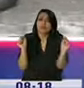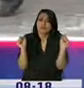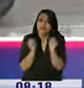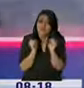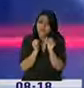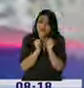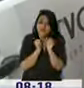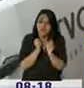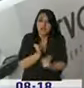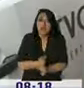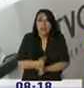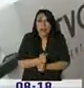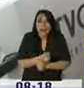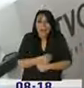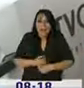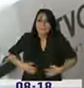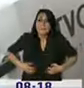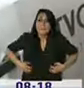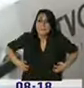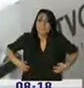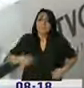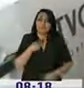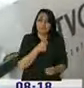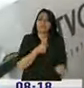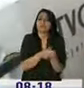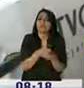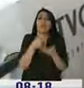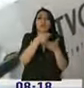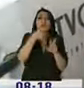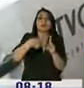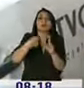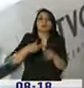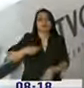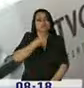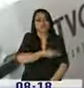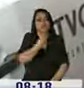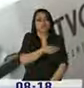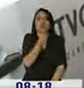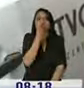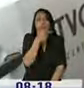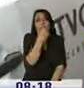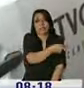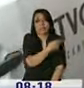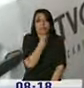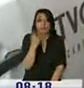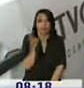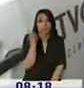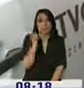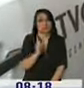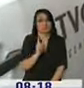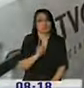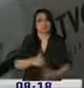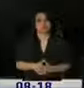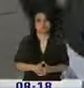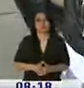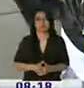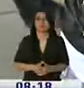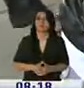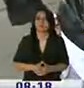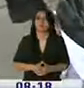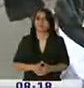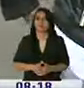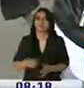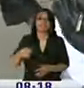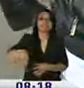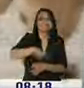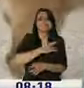hambre. O puedo colaborarles en comidita mensualmente para que ellos no estén en la calle. Ellas guardan la